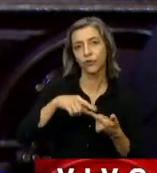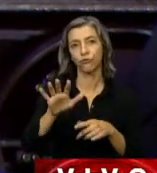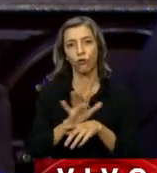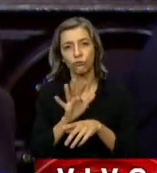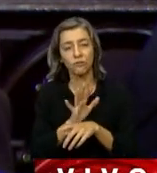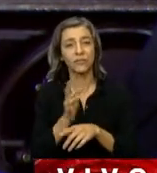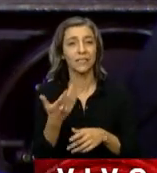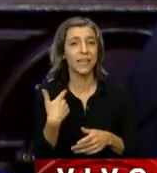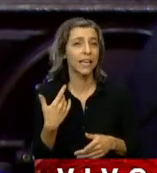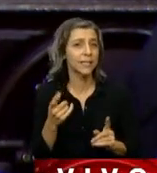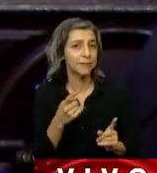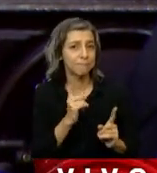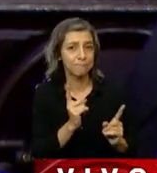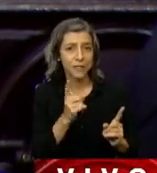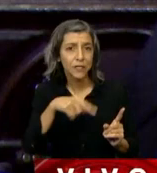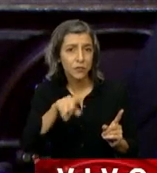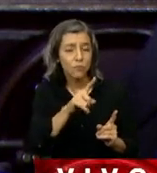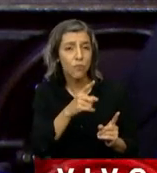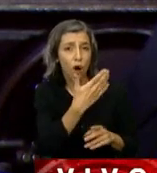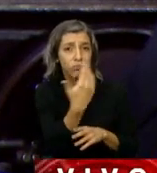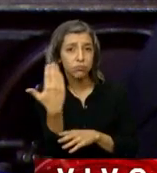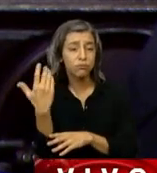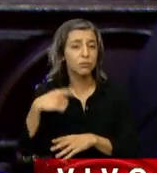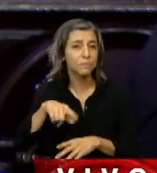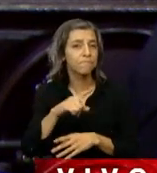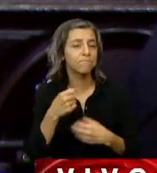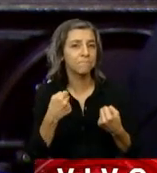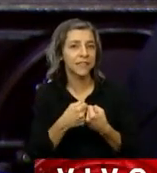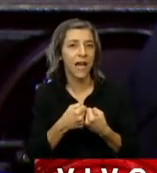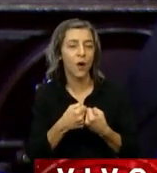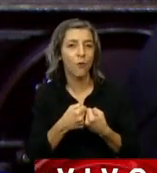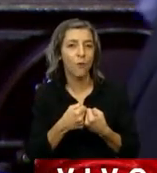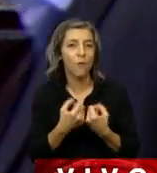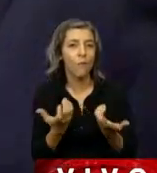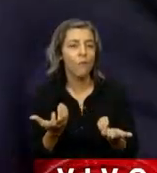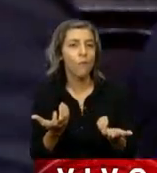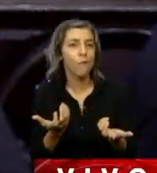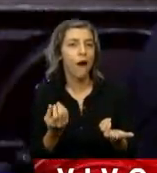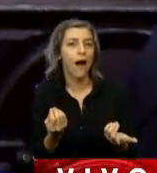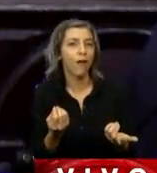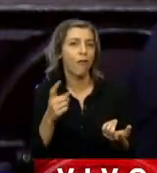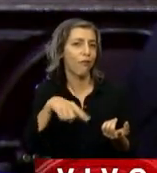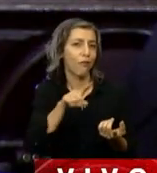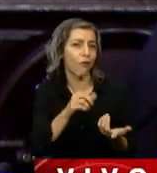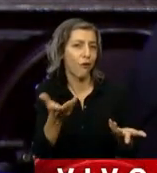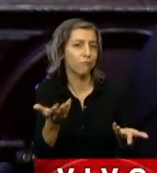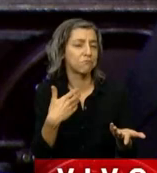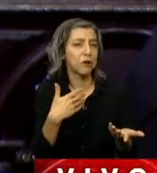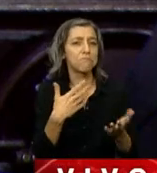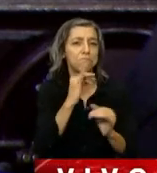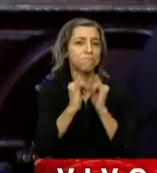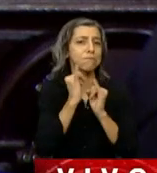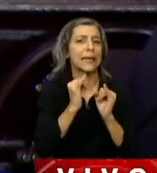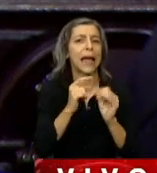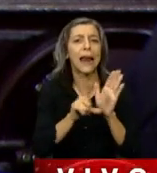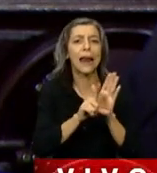y comparto todos aquellos argumentos que se brindaron en favor de la aprobación de esta ley sobre